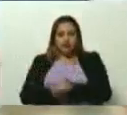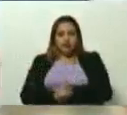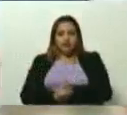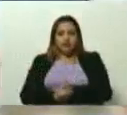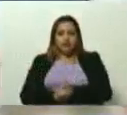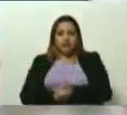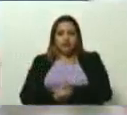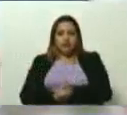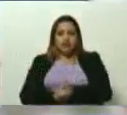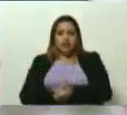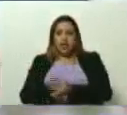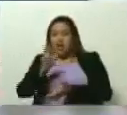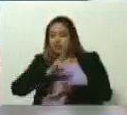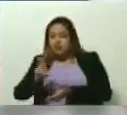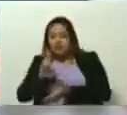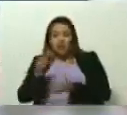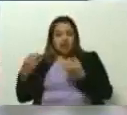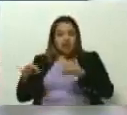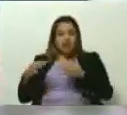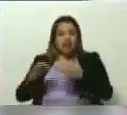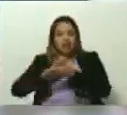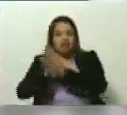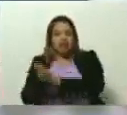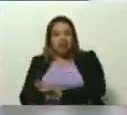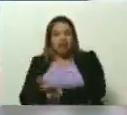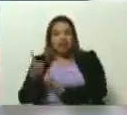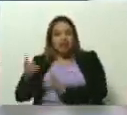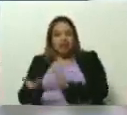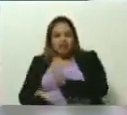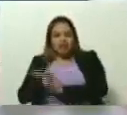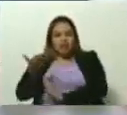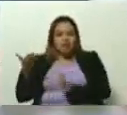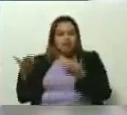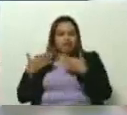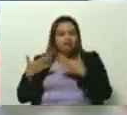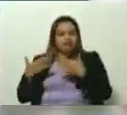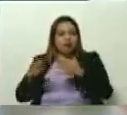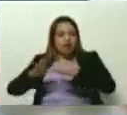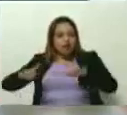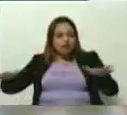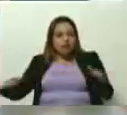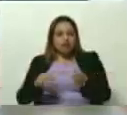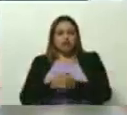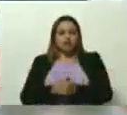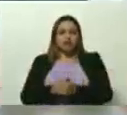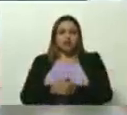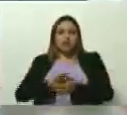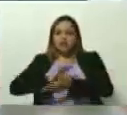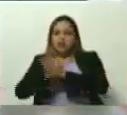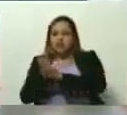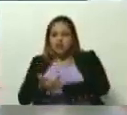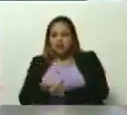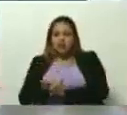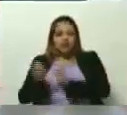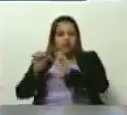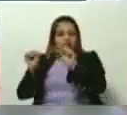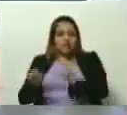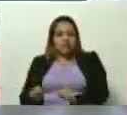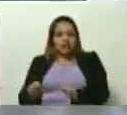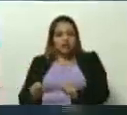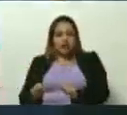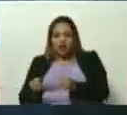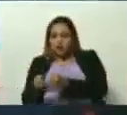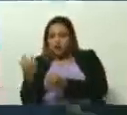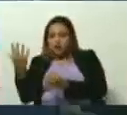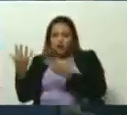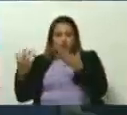que ha destruido la naturaleza, el aumento de las temperaturas de los océanos, la destrucción de los sistemas coralinos